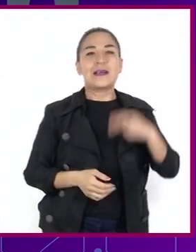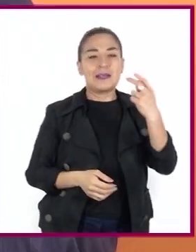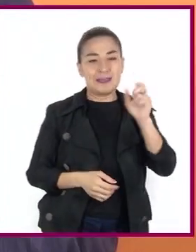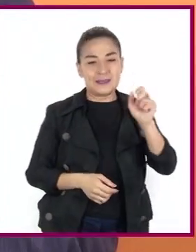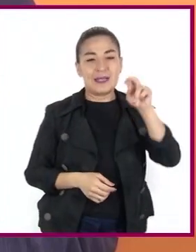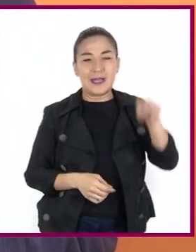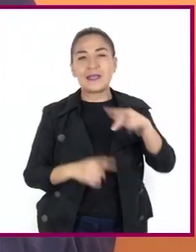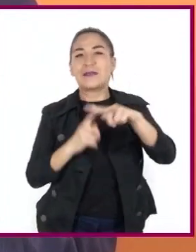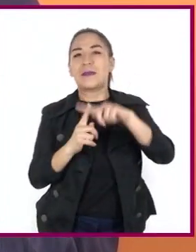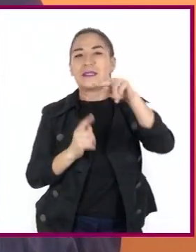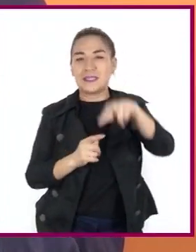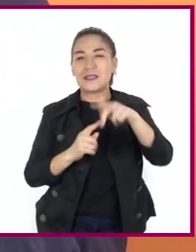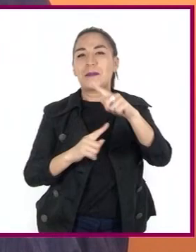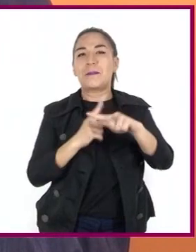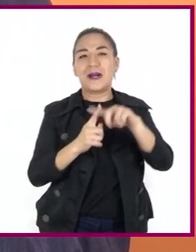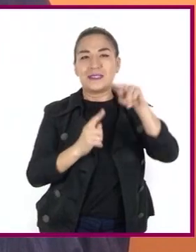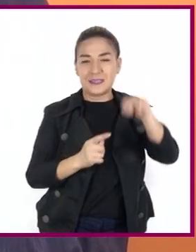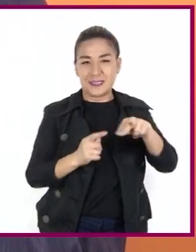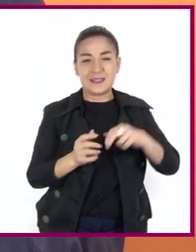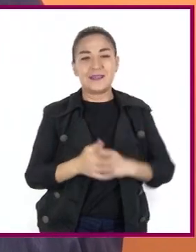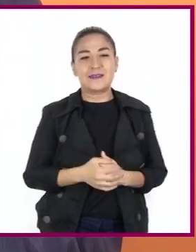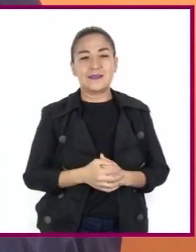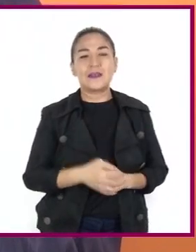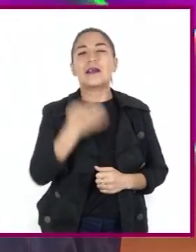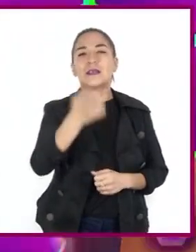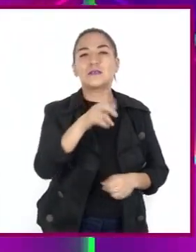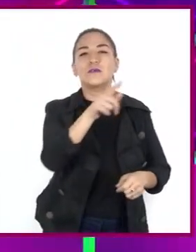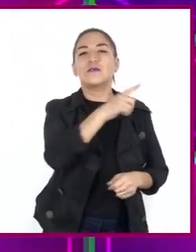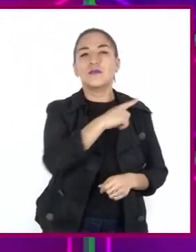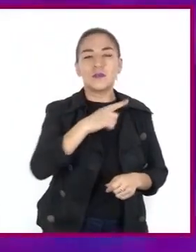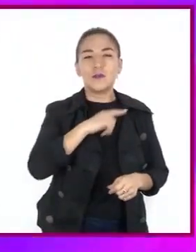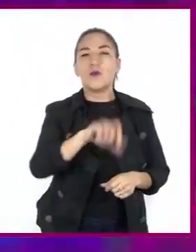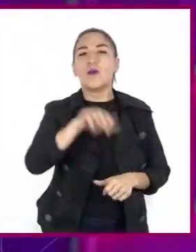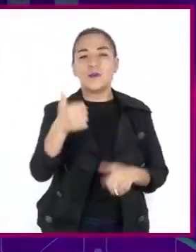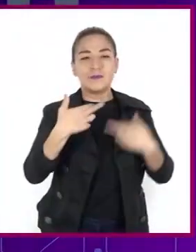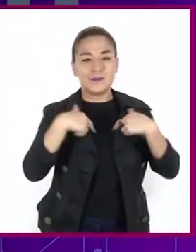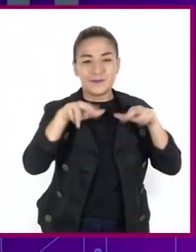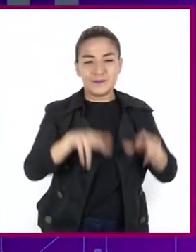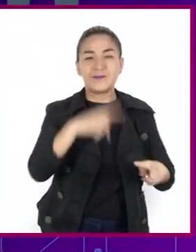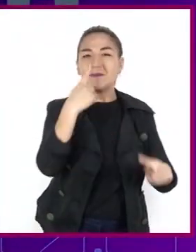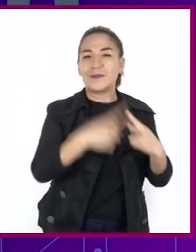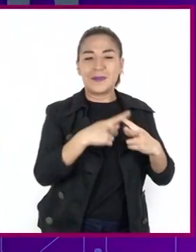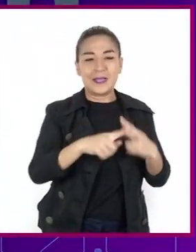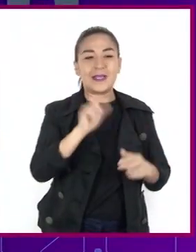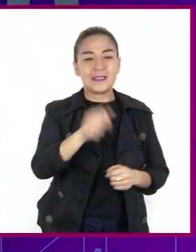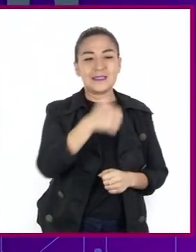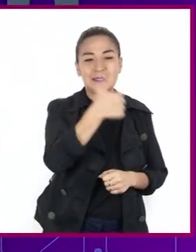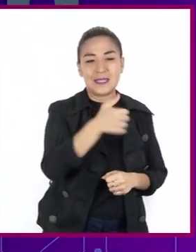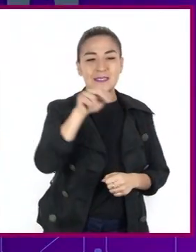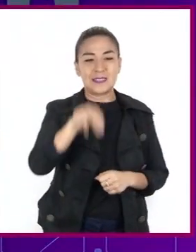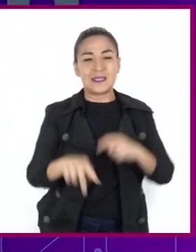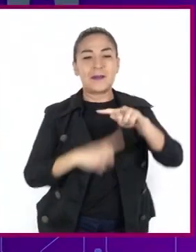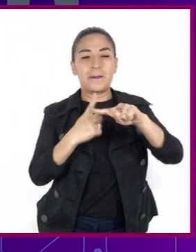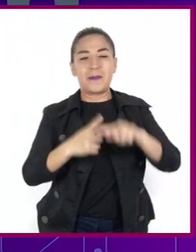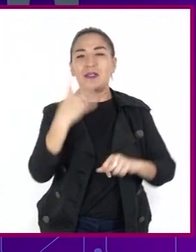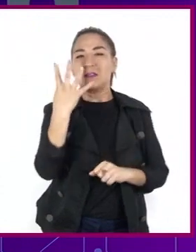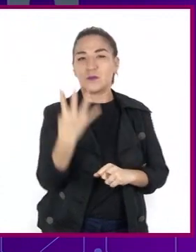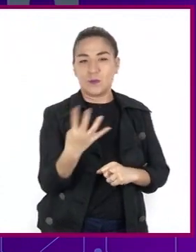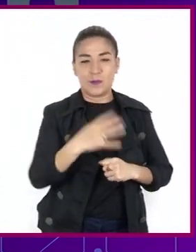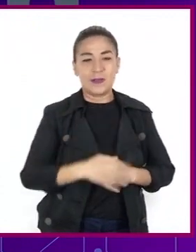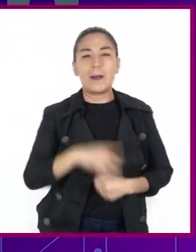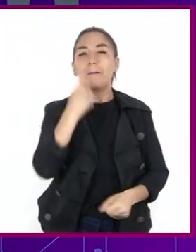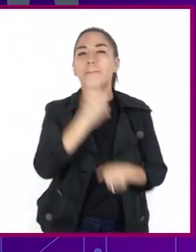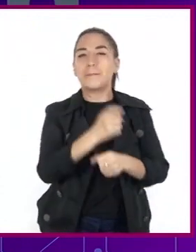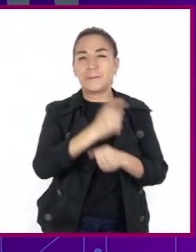n. Ahora encontremos por lo menos 2 expresiones algebraicas equivalentes a 6n más 4.